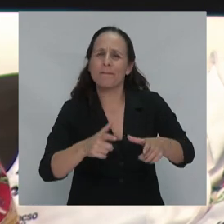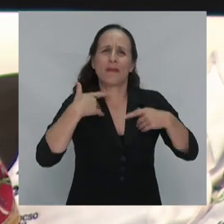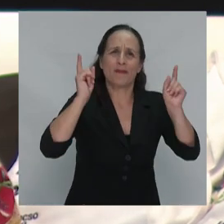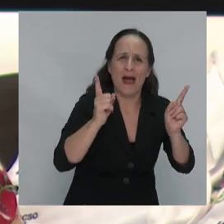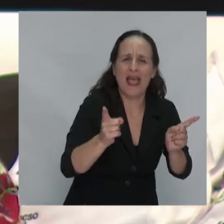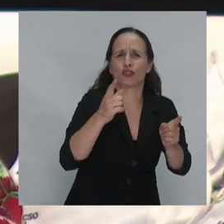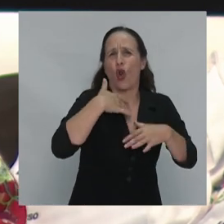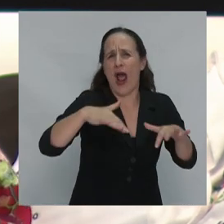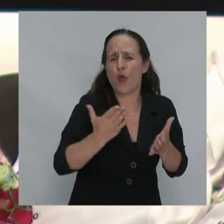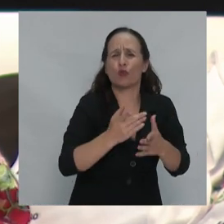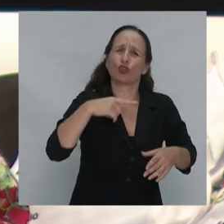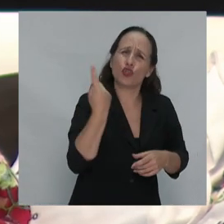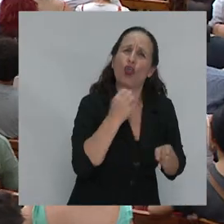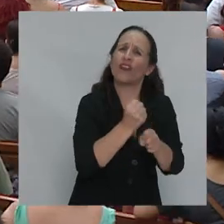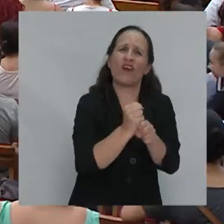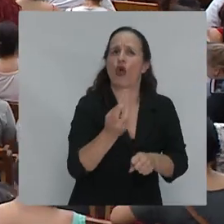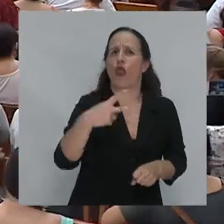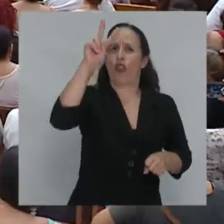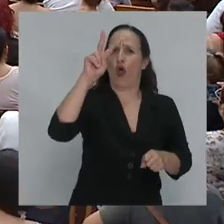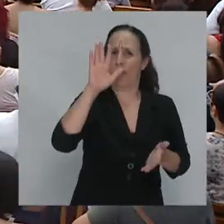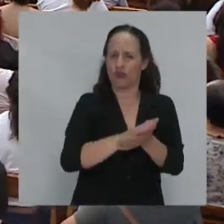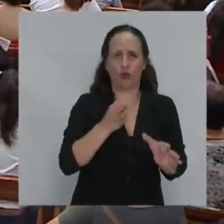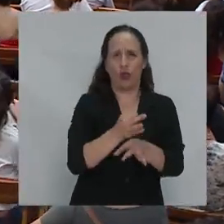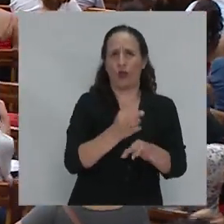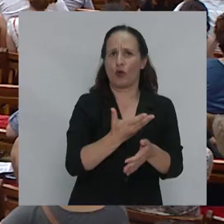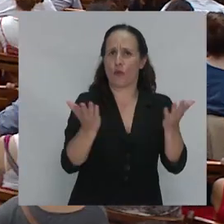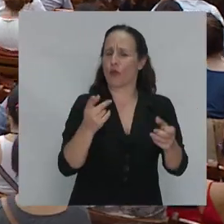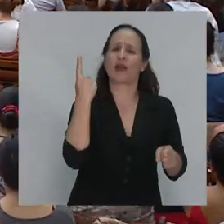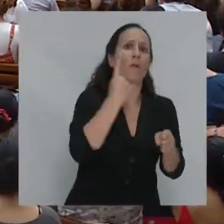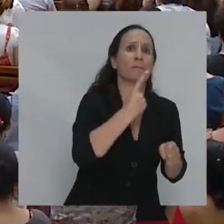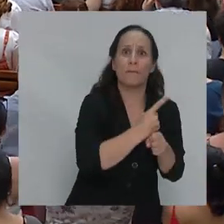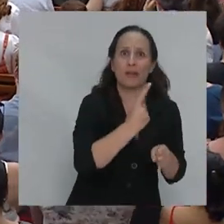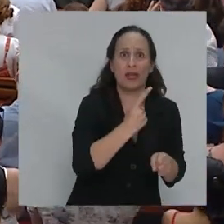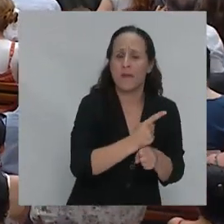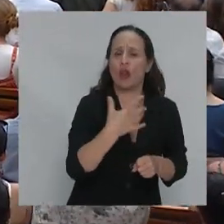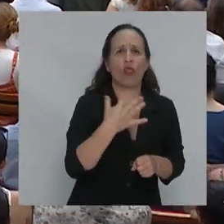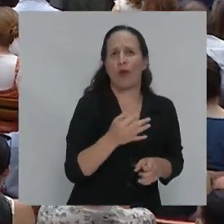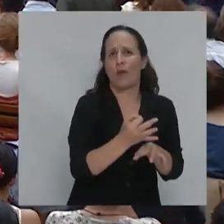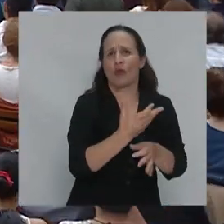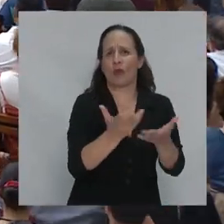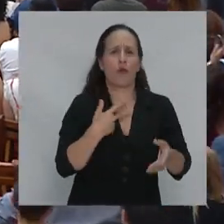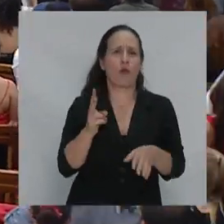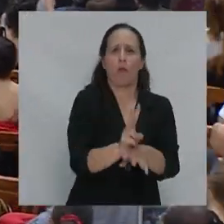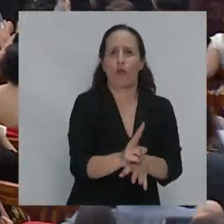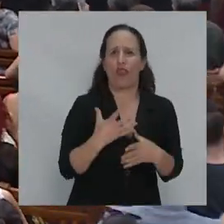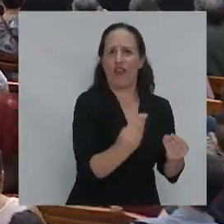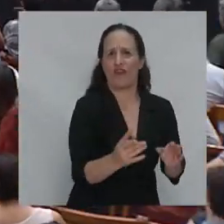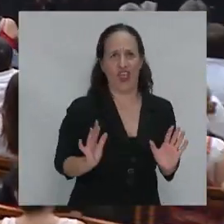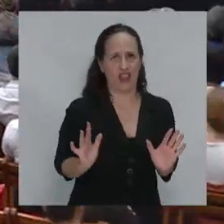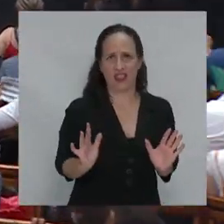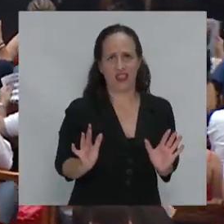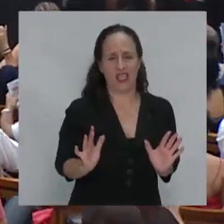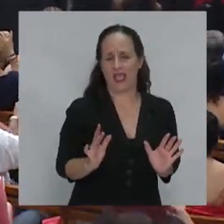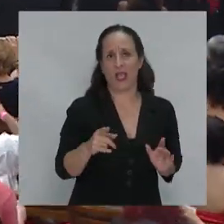toda tiene para mí una doble tarea en cuanto a la educación pública. En primer lugar, defenderla en su carácter de pública frente